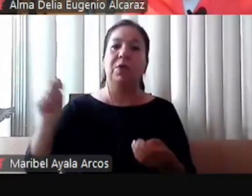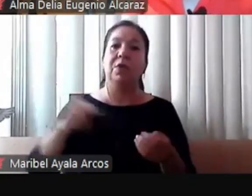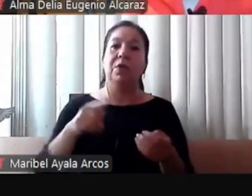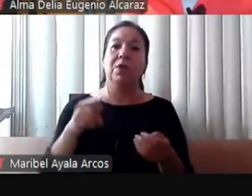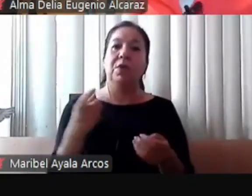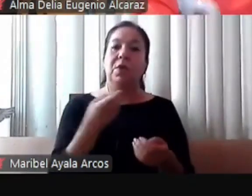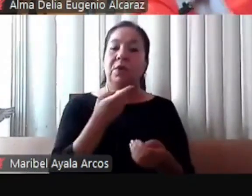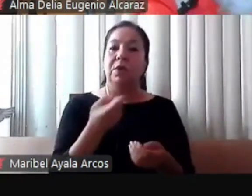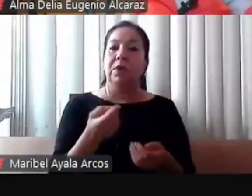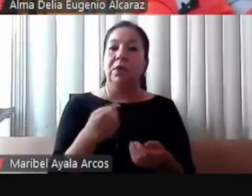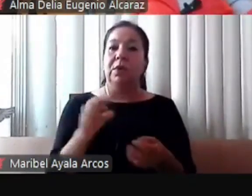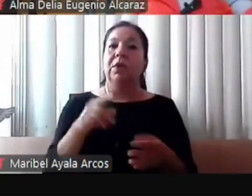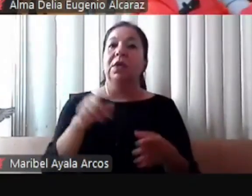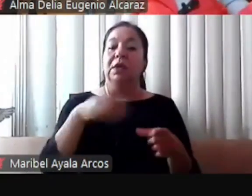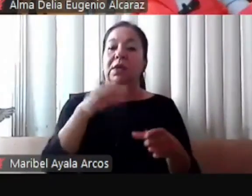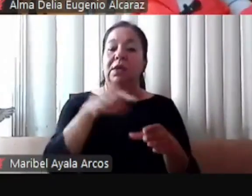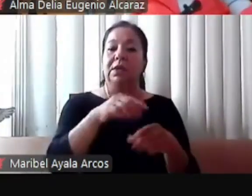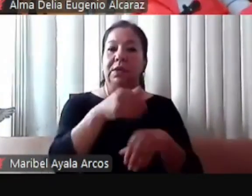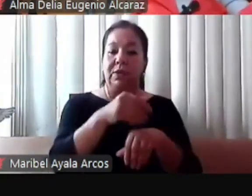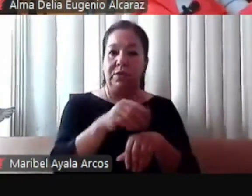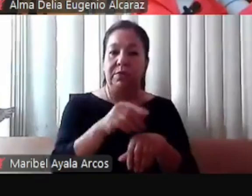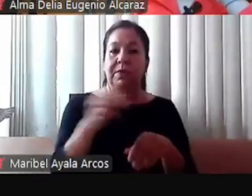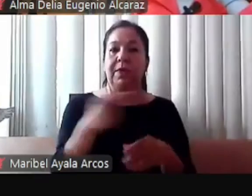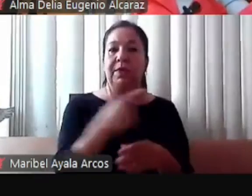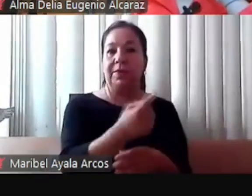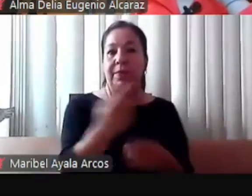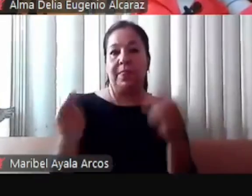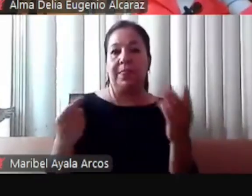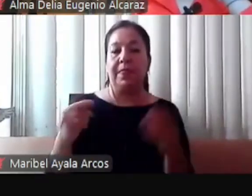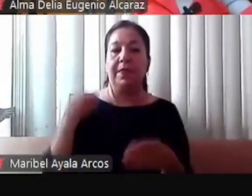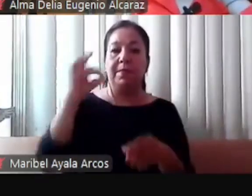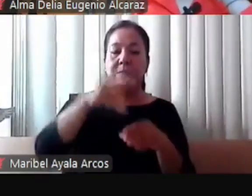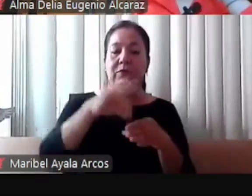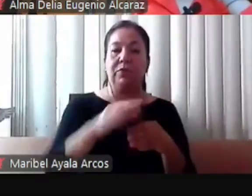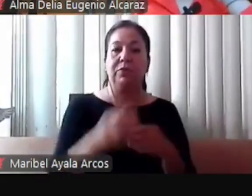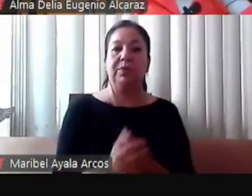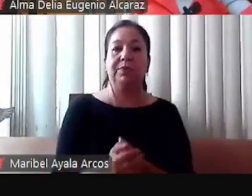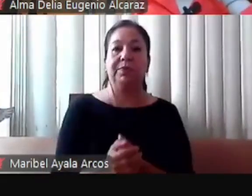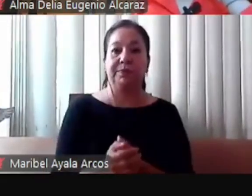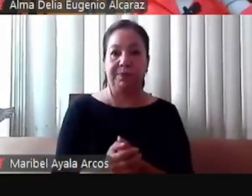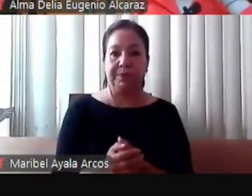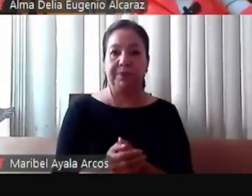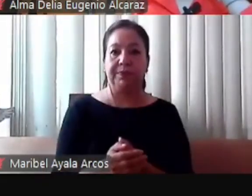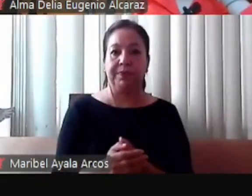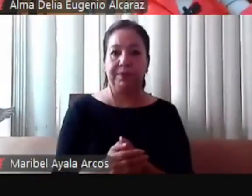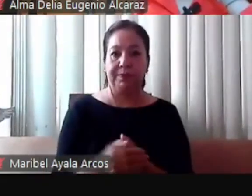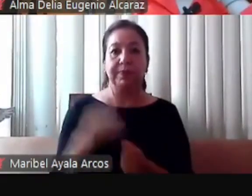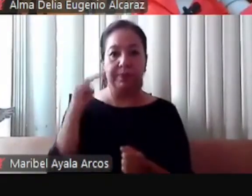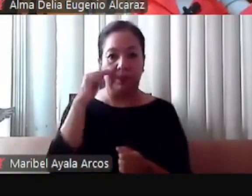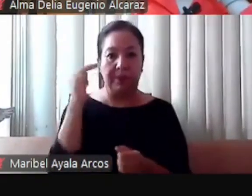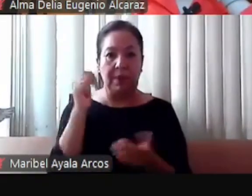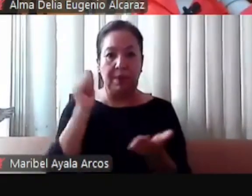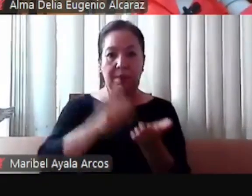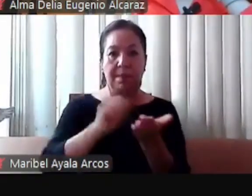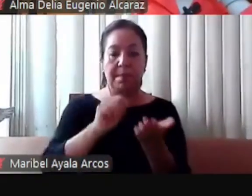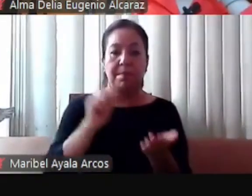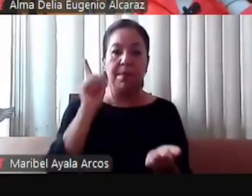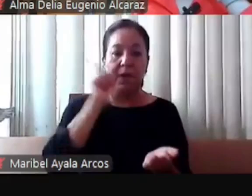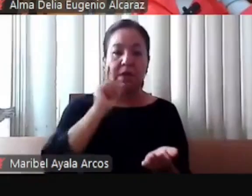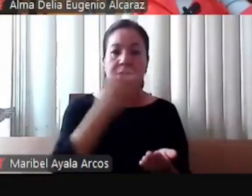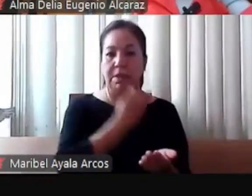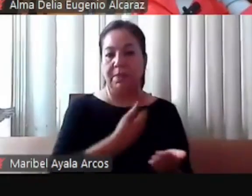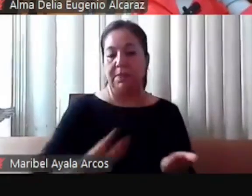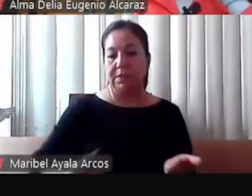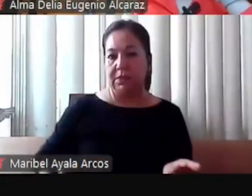puntos resolutivos del proyecto. Con su autorización, magistrada presidenta, me permito dar cuenta con el proyecto de resolución